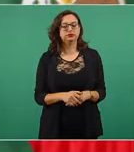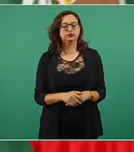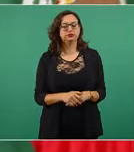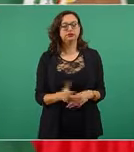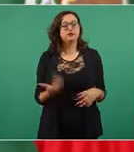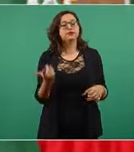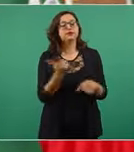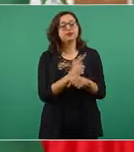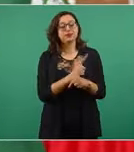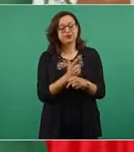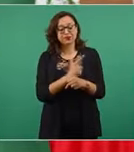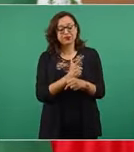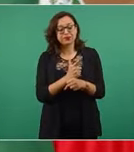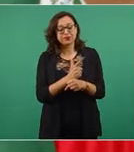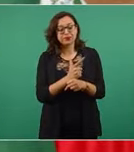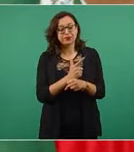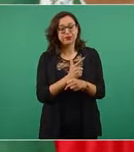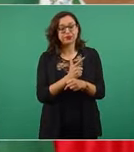estoy